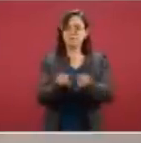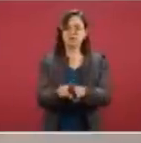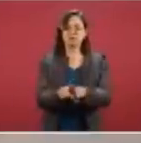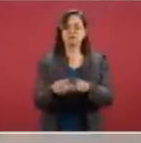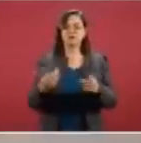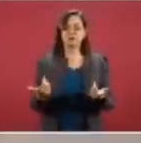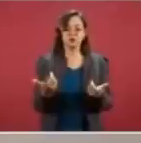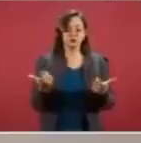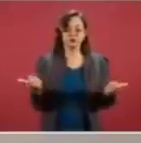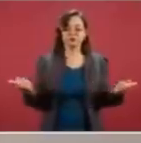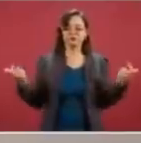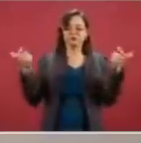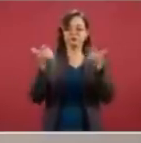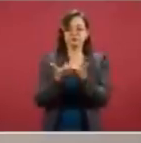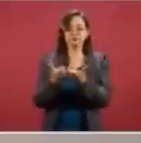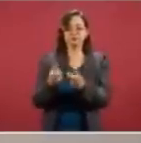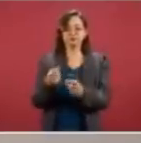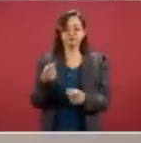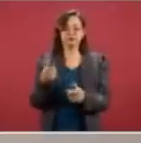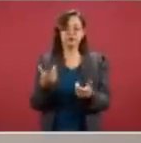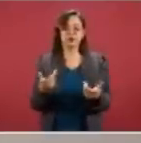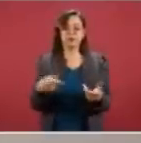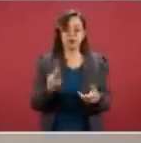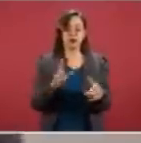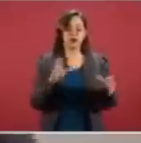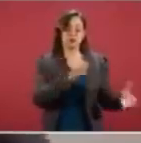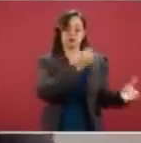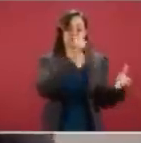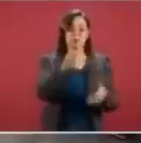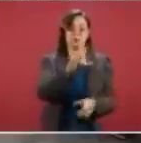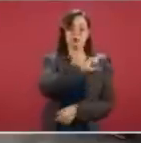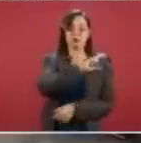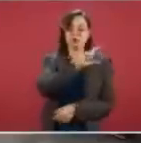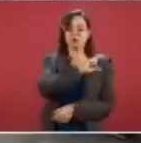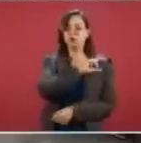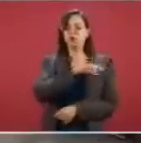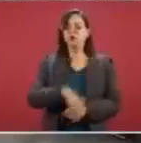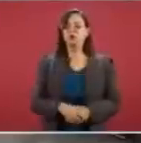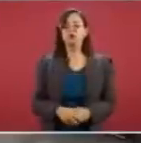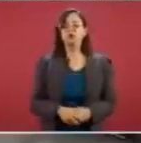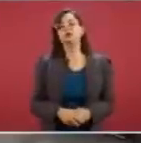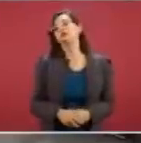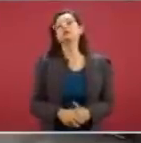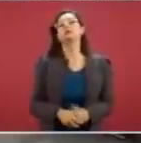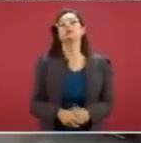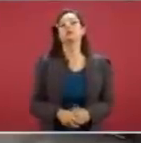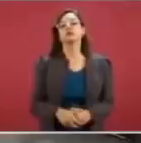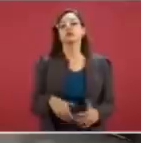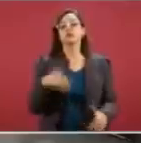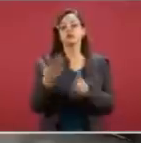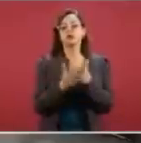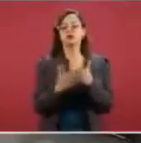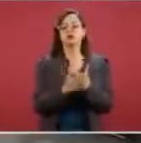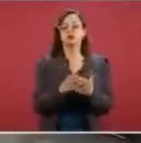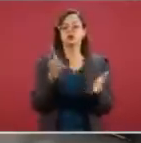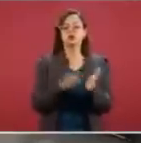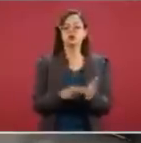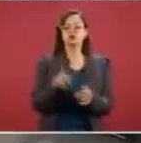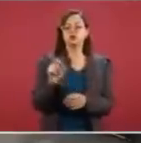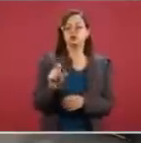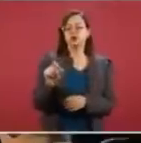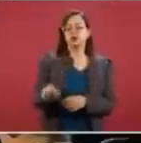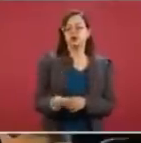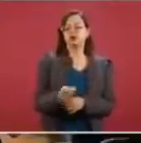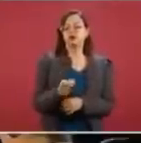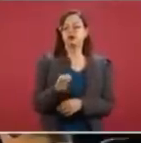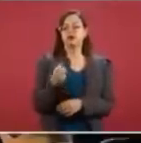este dinero, insisto, es dinero privado. En el 21-22 hemos identificado 255 mil